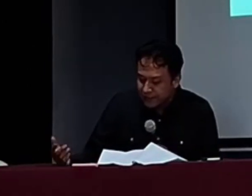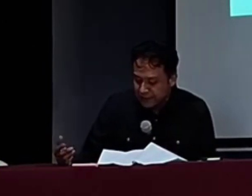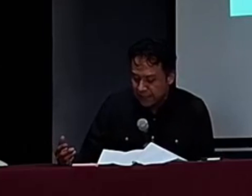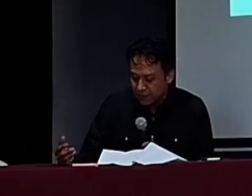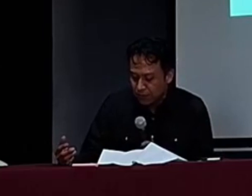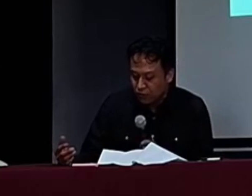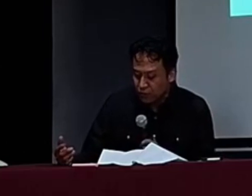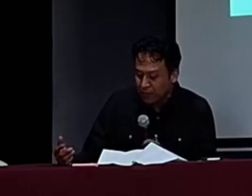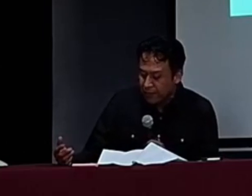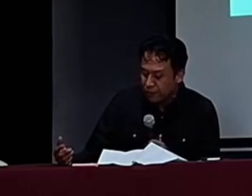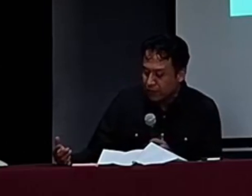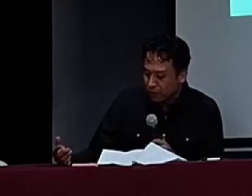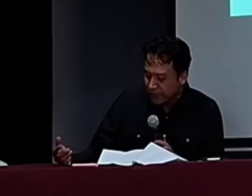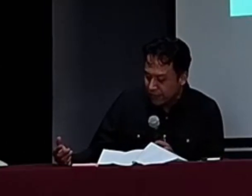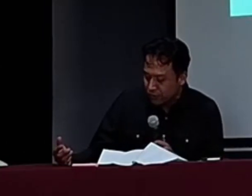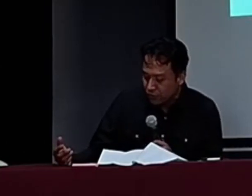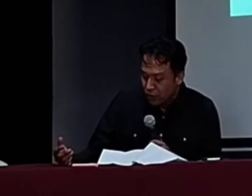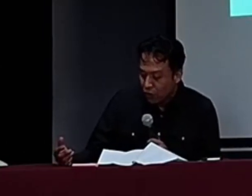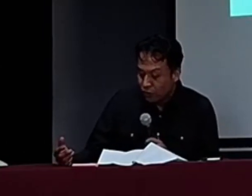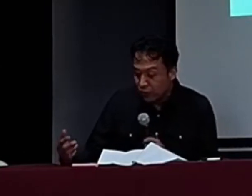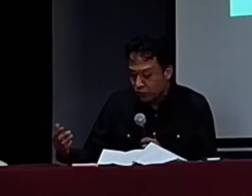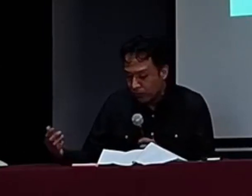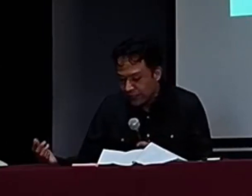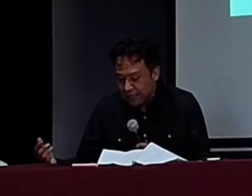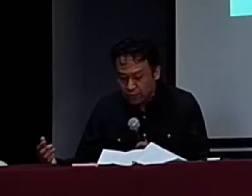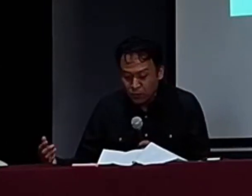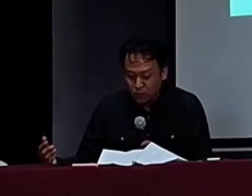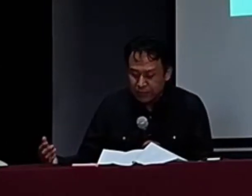los Viniza, como los nombraban los zapotecos,